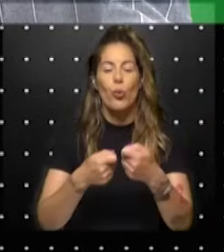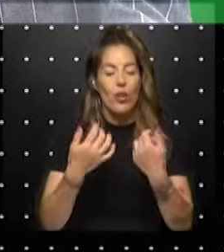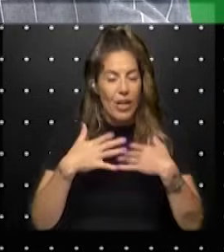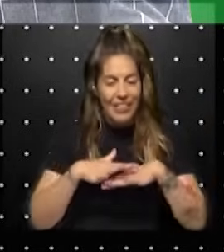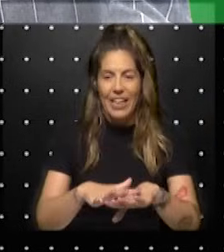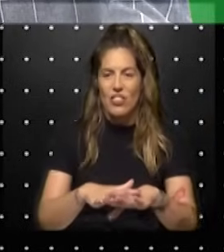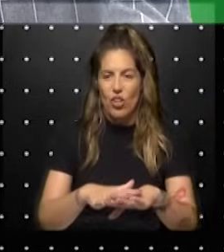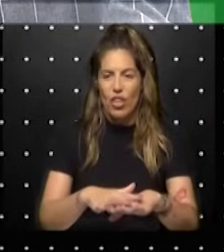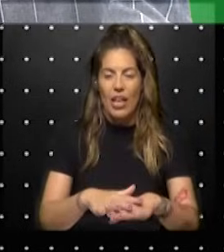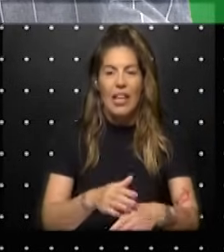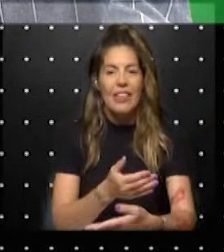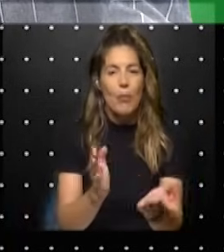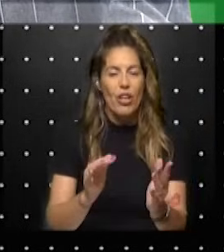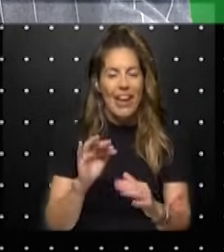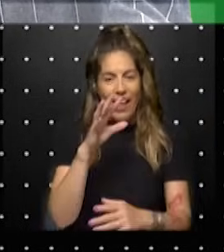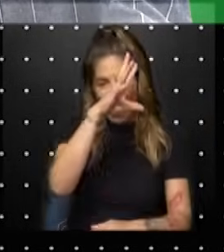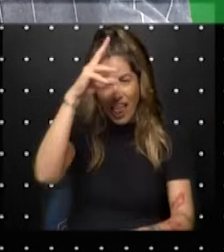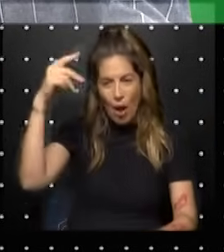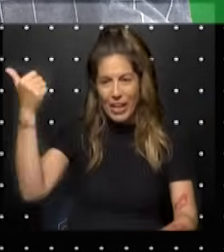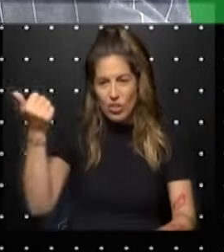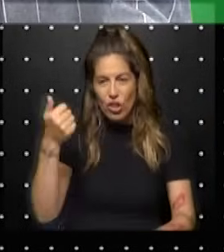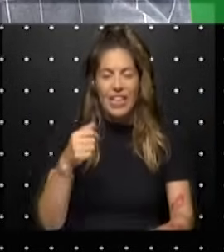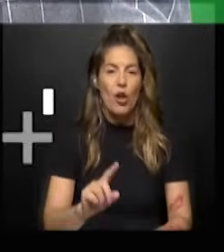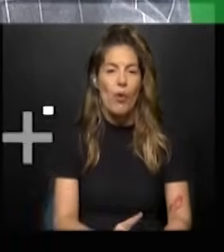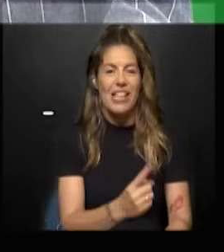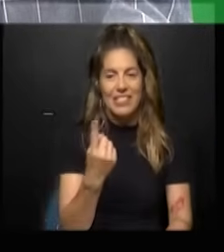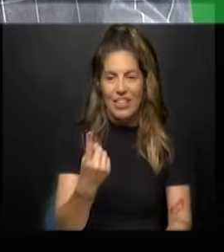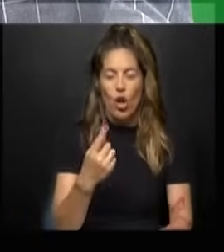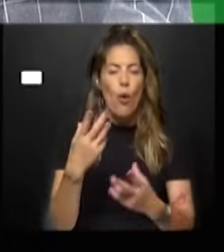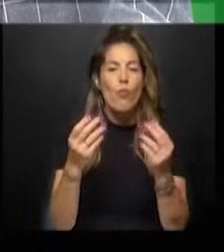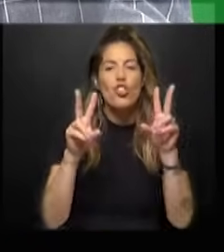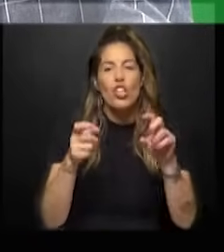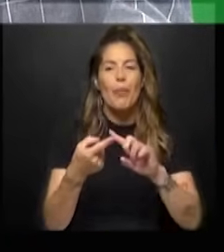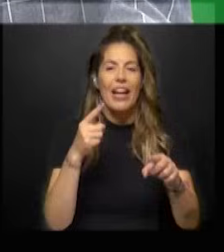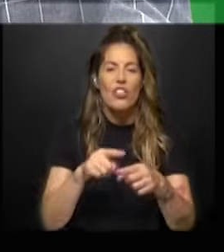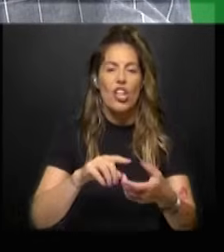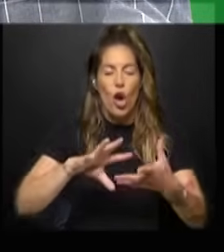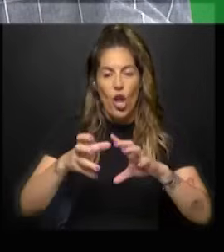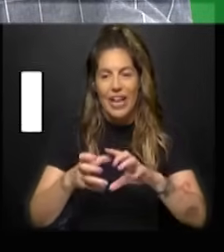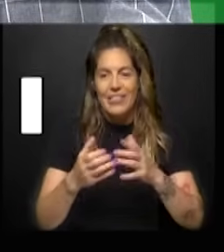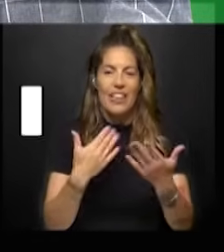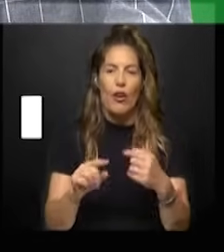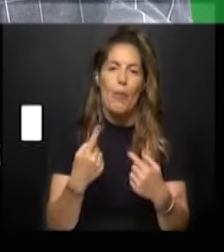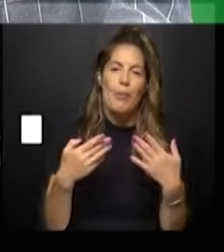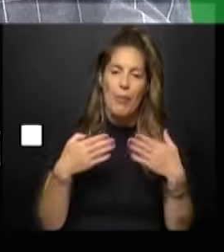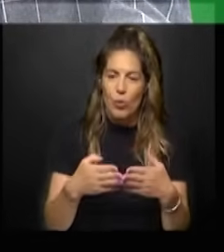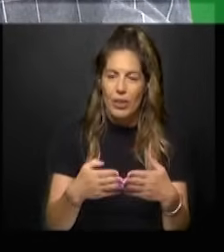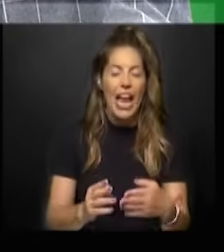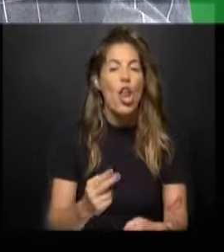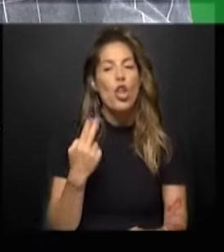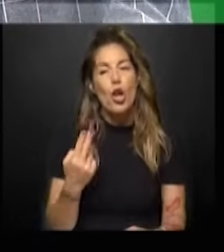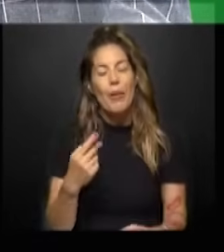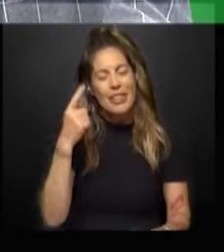integración, de poner en la Amazonia en el centro, en fin, muchas razones que tienen que ver con las crisis que hablábamos en la primera pregunta, nos